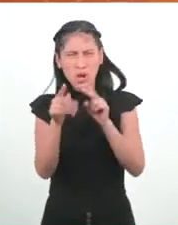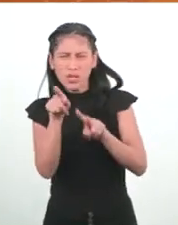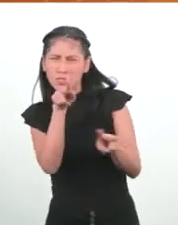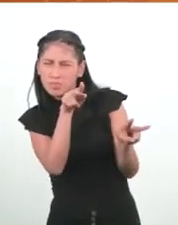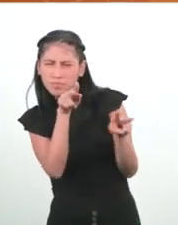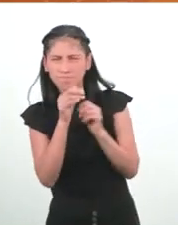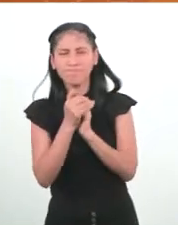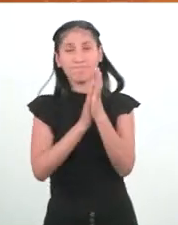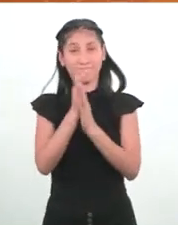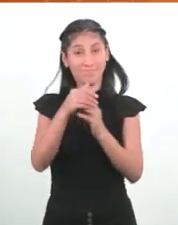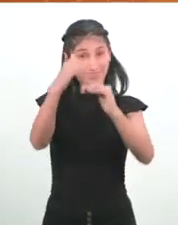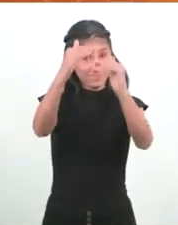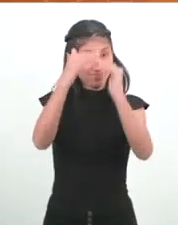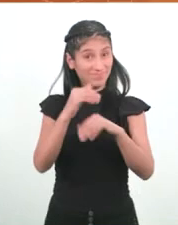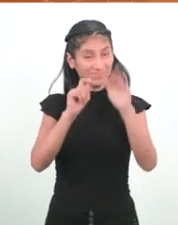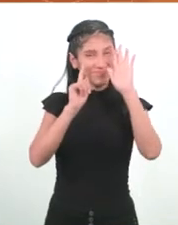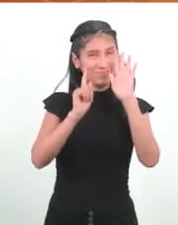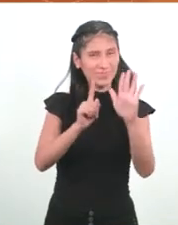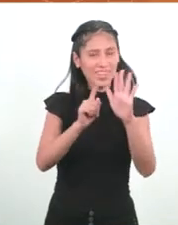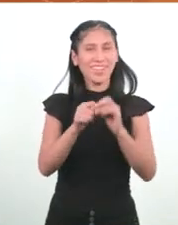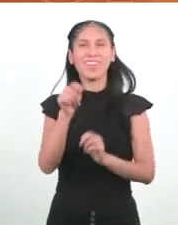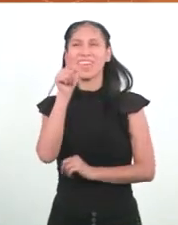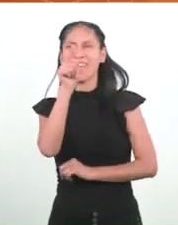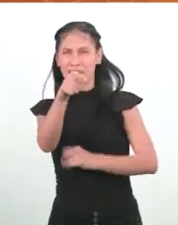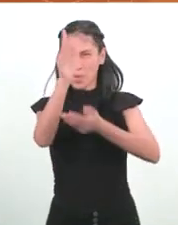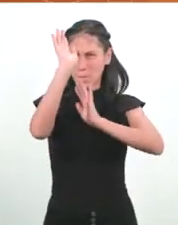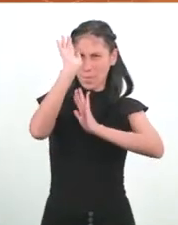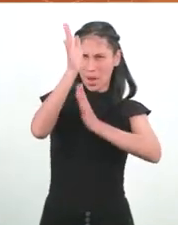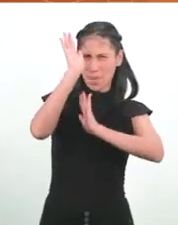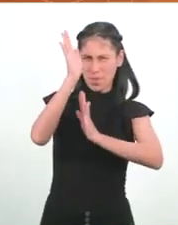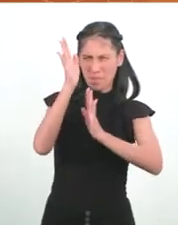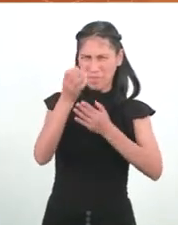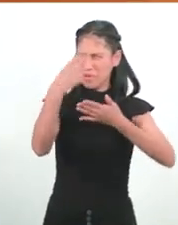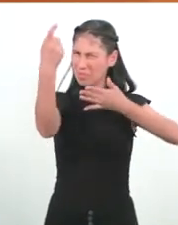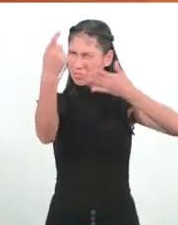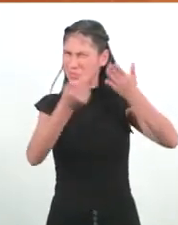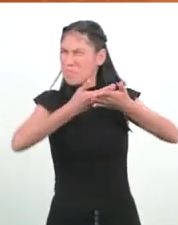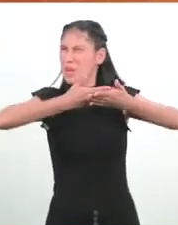En la ubicación 6, descubro sus objetivos y propósitos.